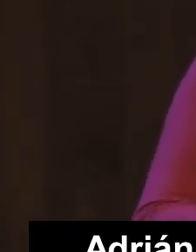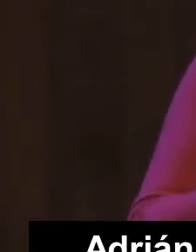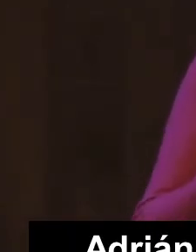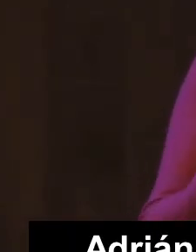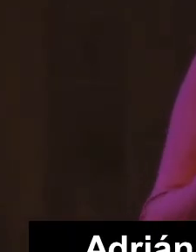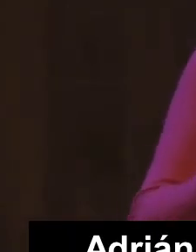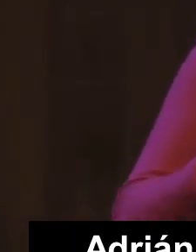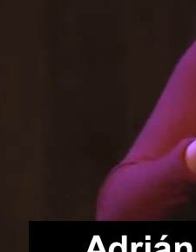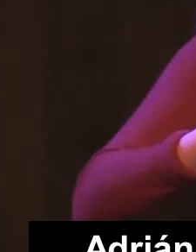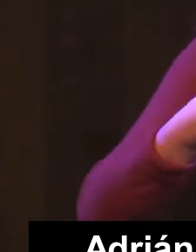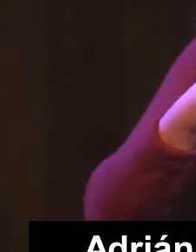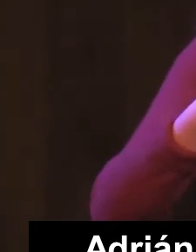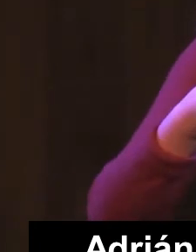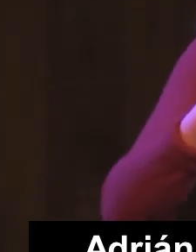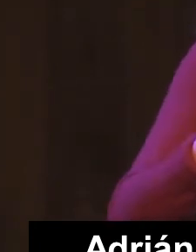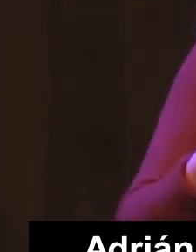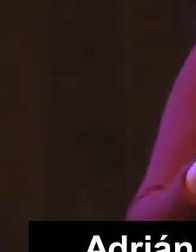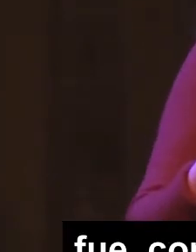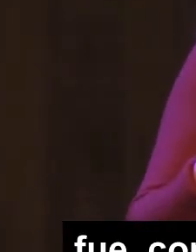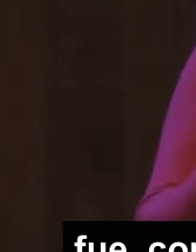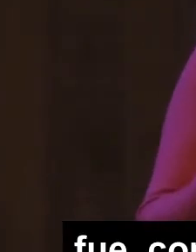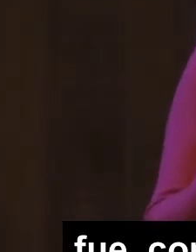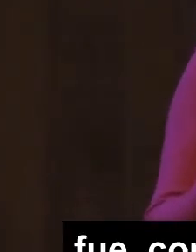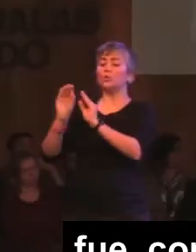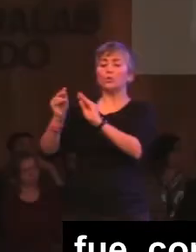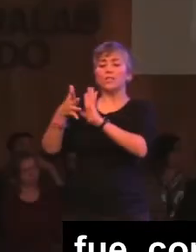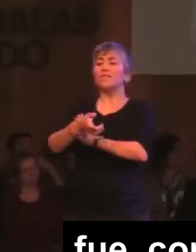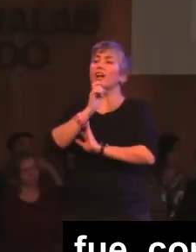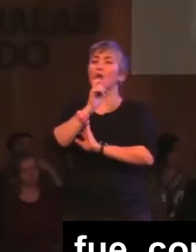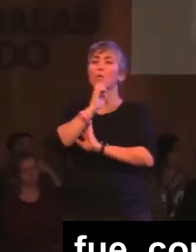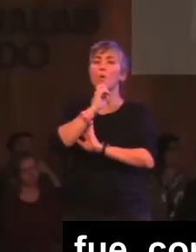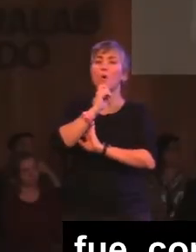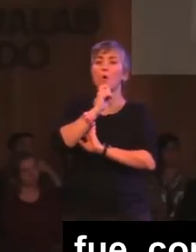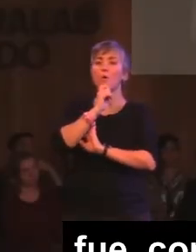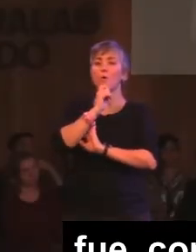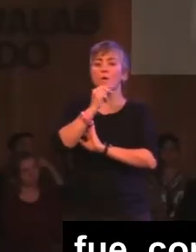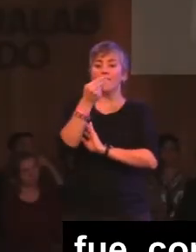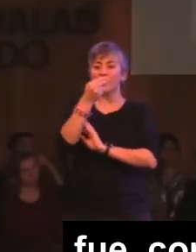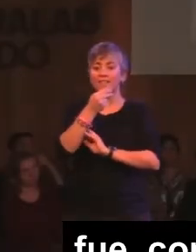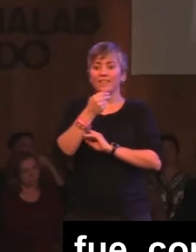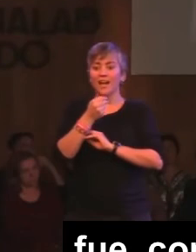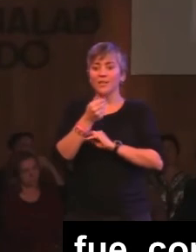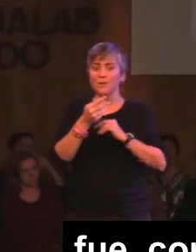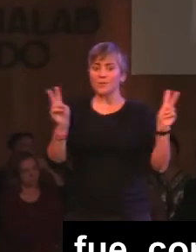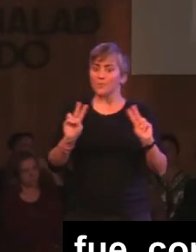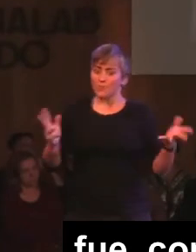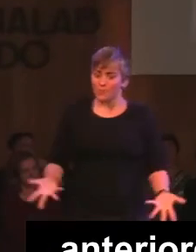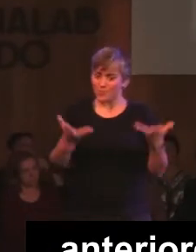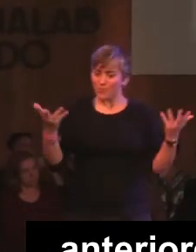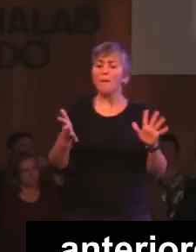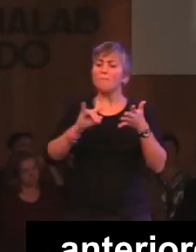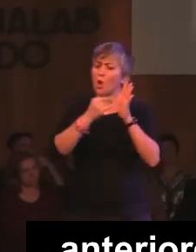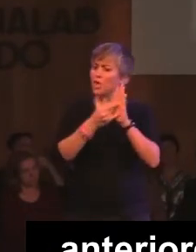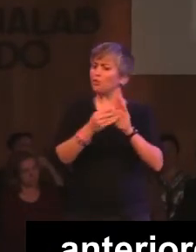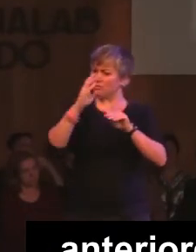mediadores, y su proyecto fue, o sea, lo que hicimos en conjunto fue como revitalizar las visitas aquí a Media Lab sin abandonar proyectos